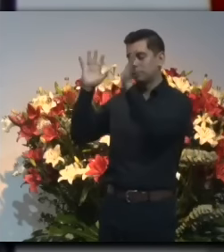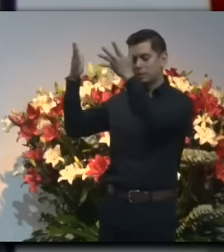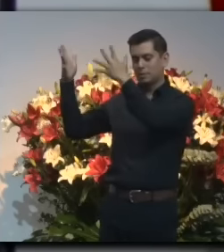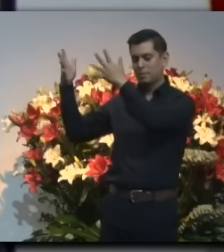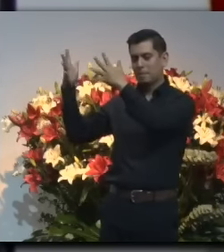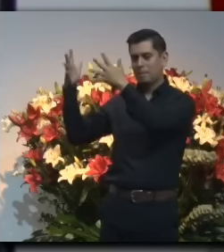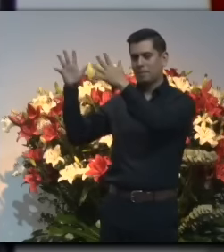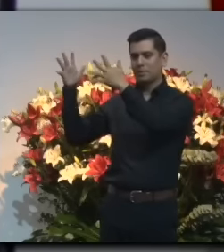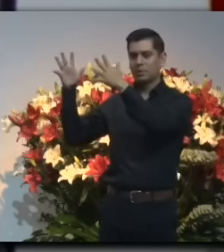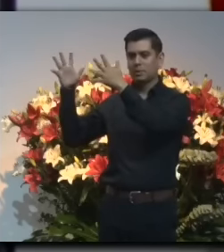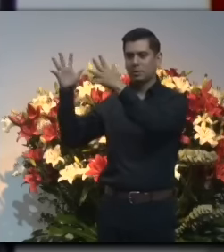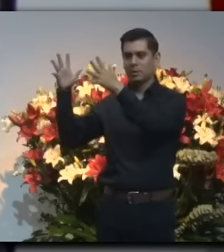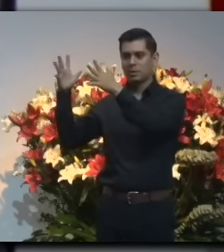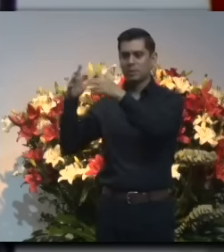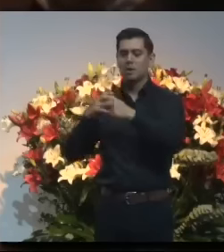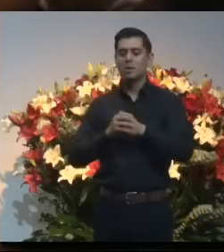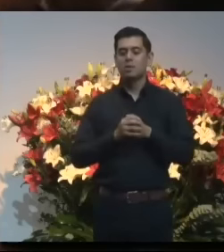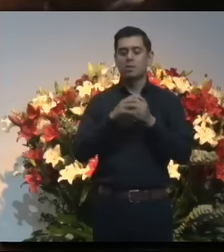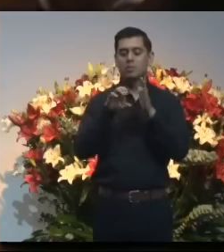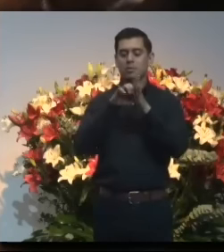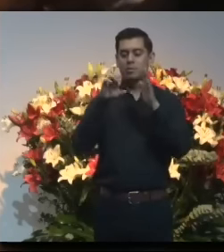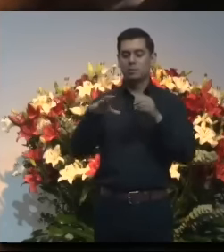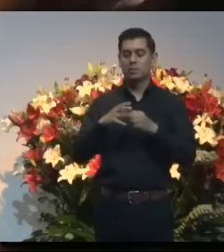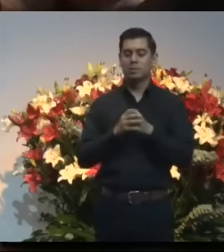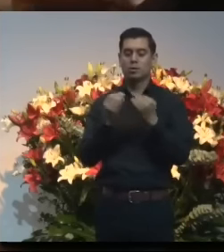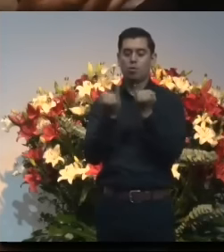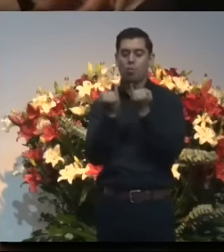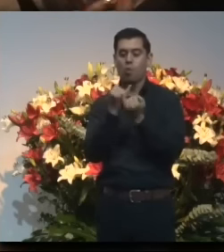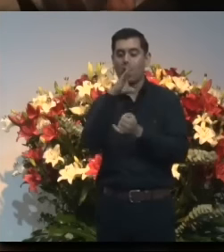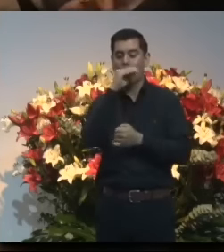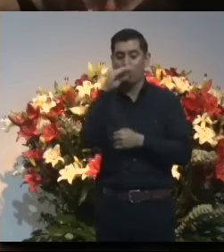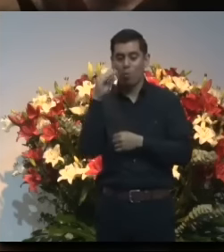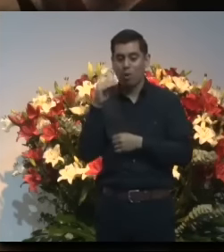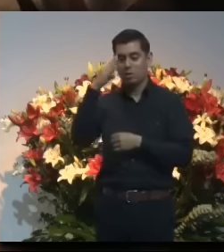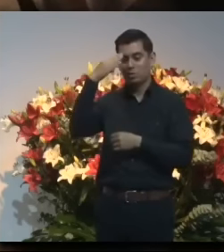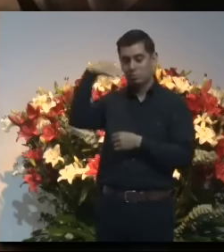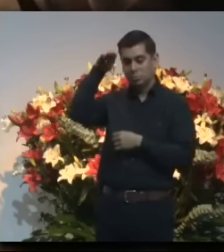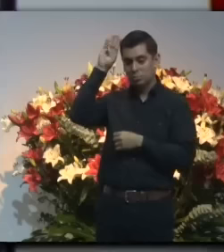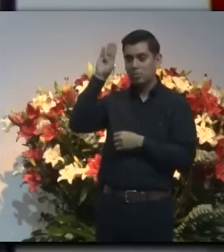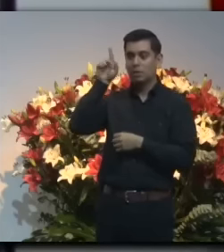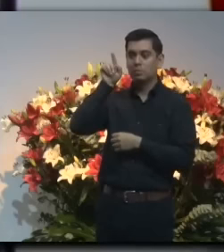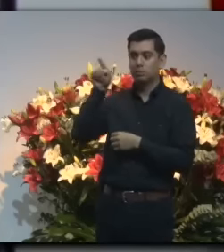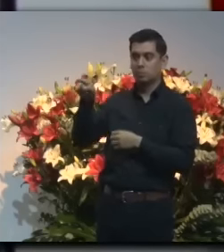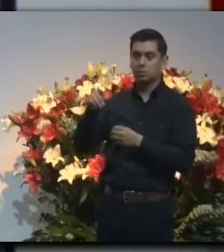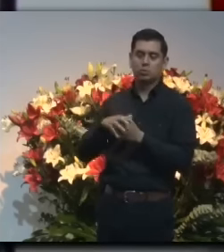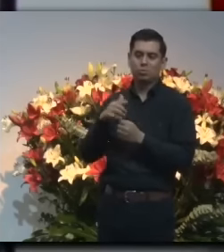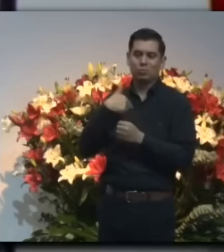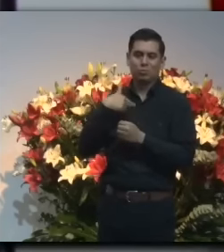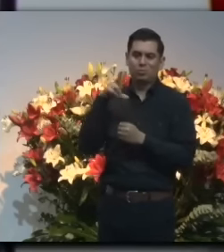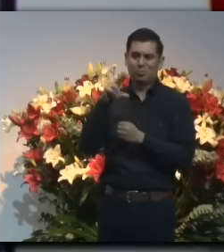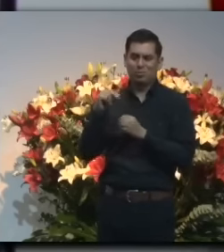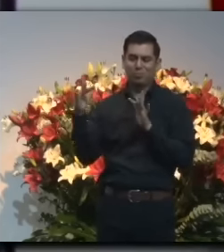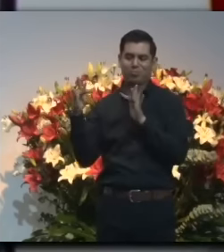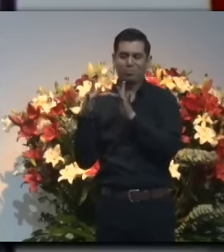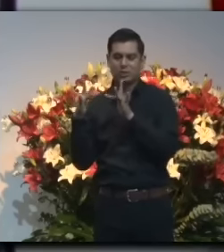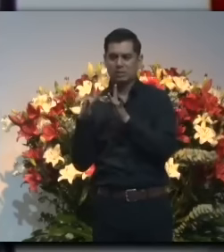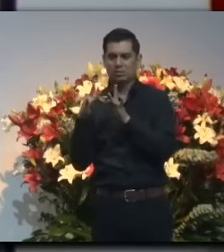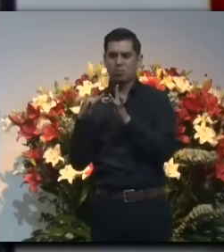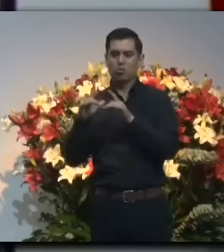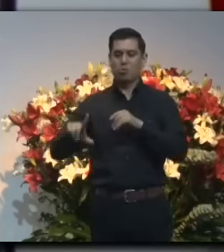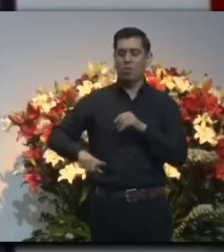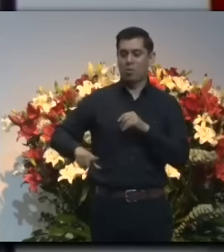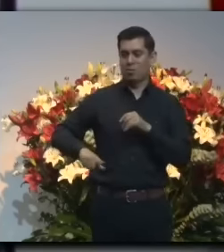Lo que pasa en Cuba con los derechos humanos hay que condenarlo. O sea, no me voy a relacionar con regímenes